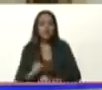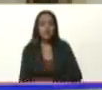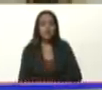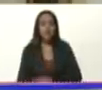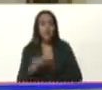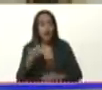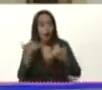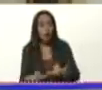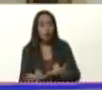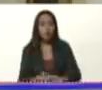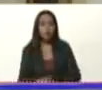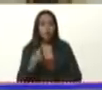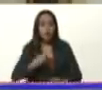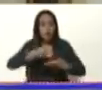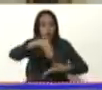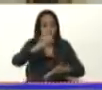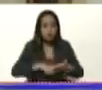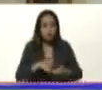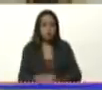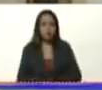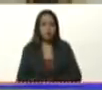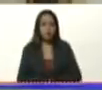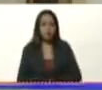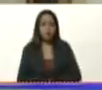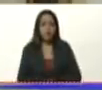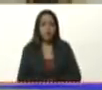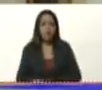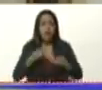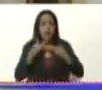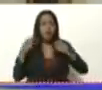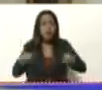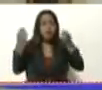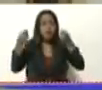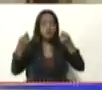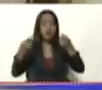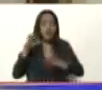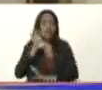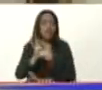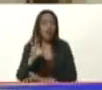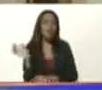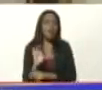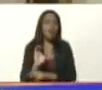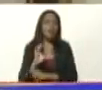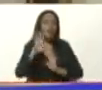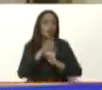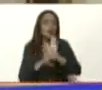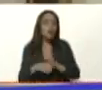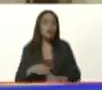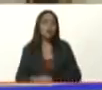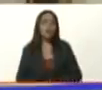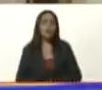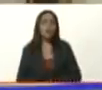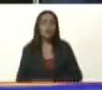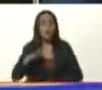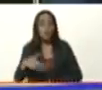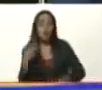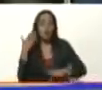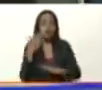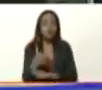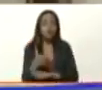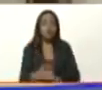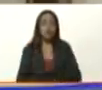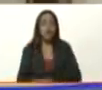procedo a firmar, a decretar el estado de alarma constitucional que nos lleve hacia una situación